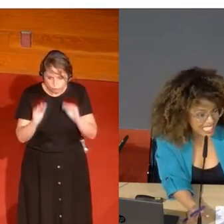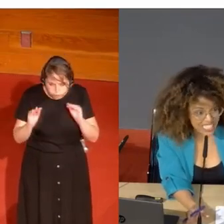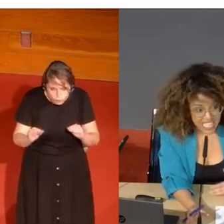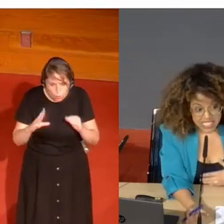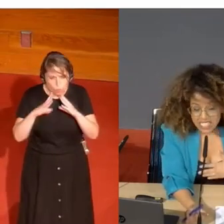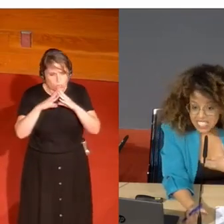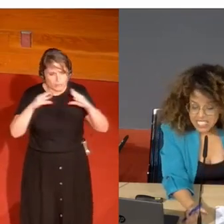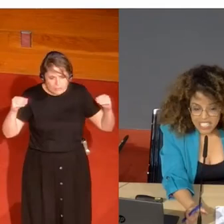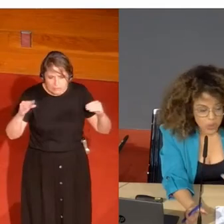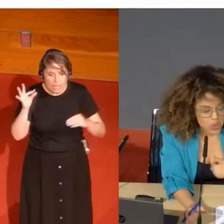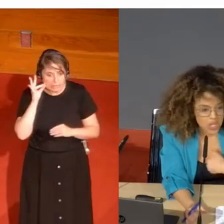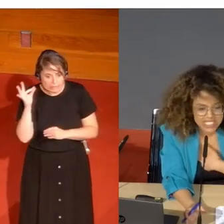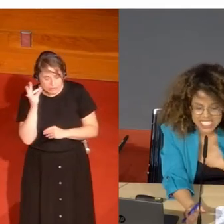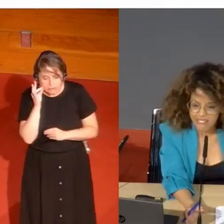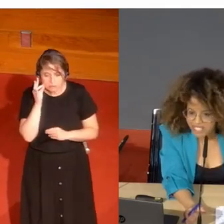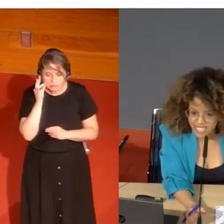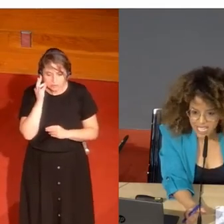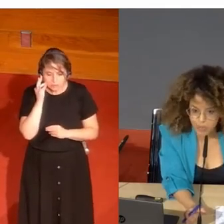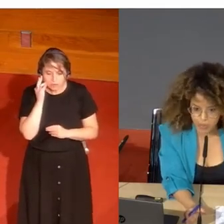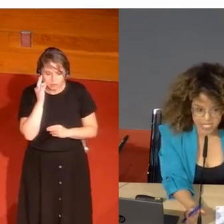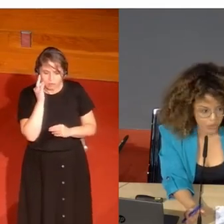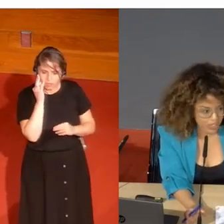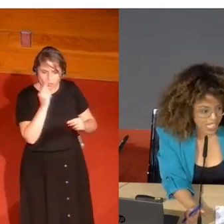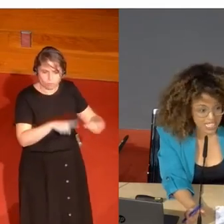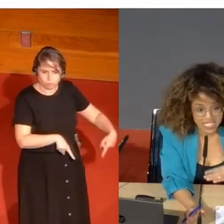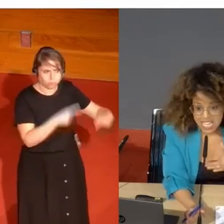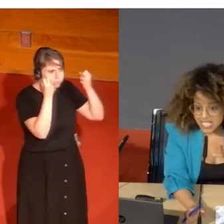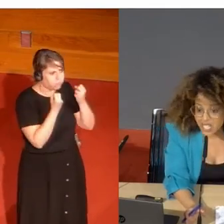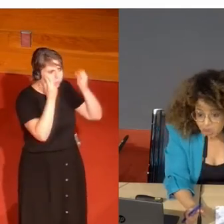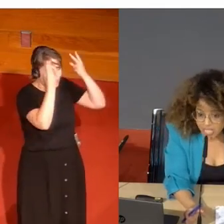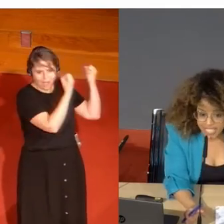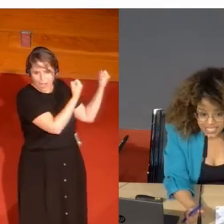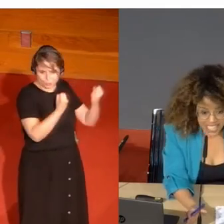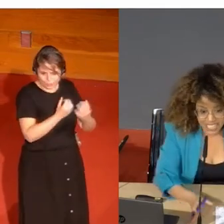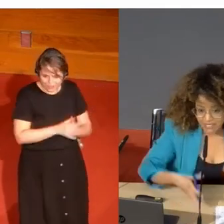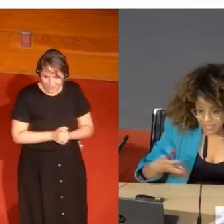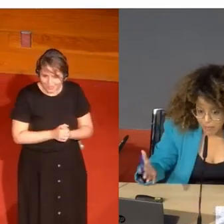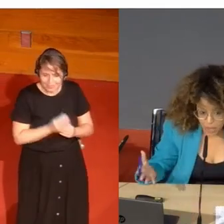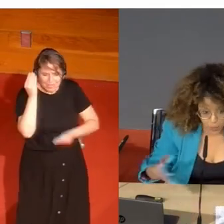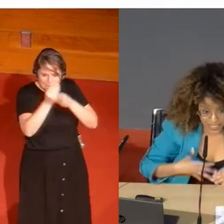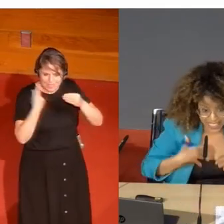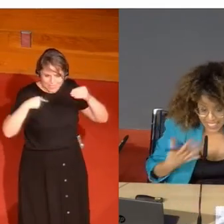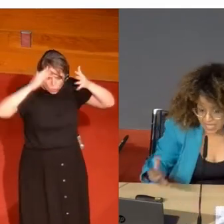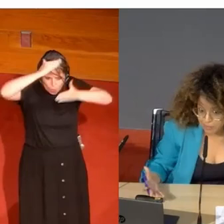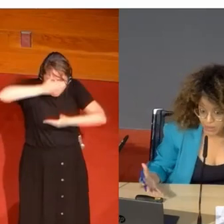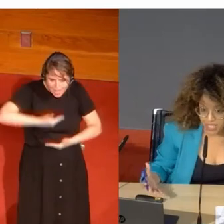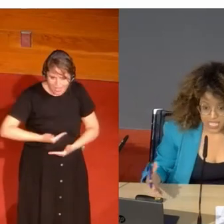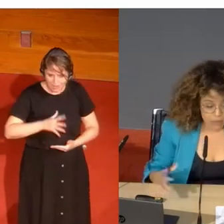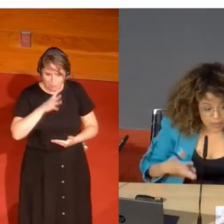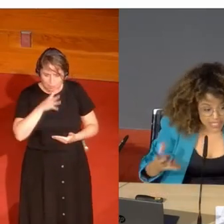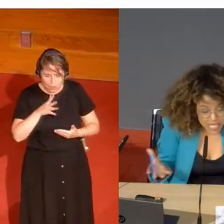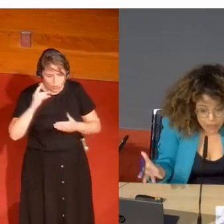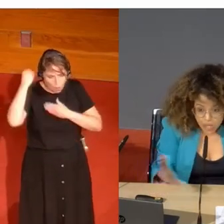universitarias que que que incluso desafían a las propias autoridades que no creen que haya que llevar el velo porque creen en el